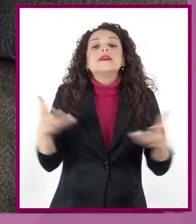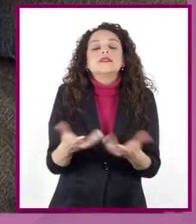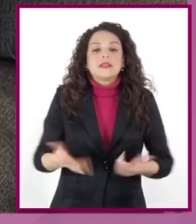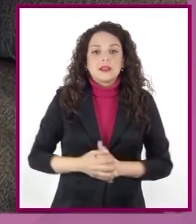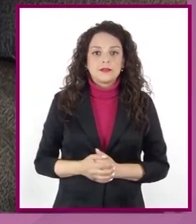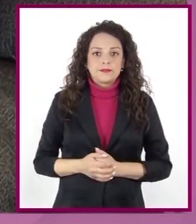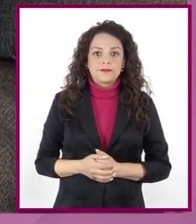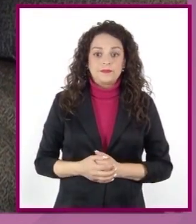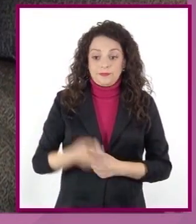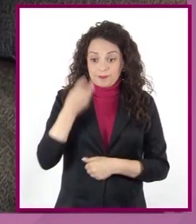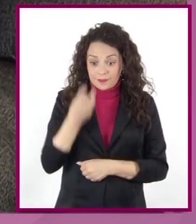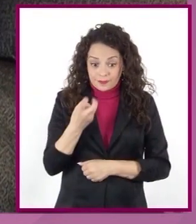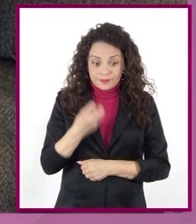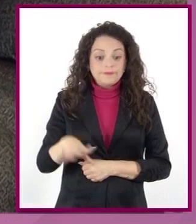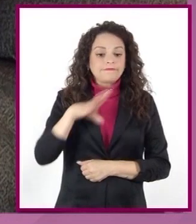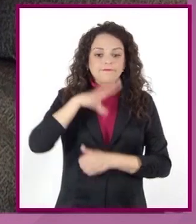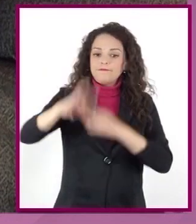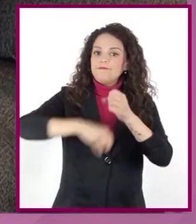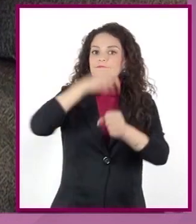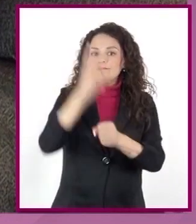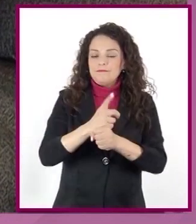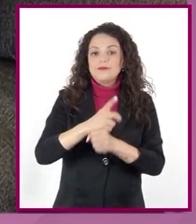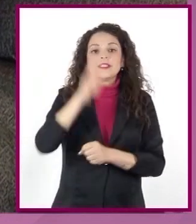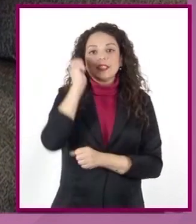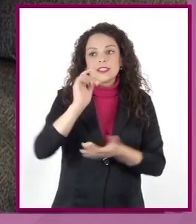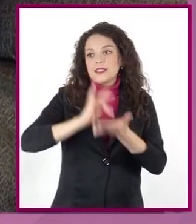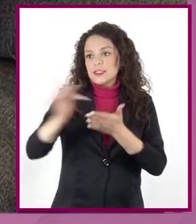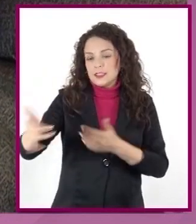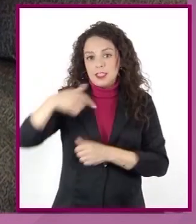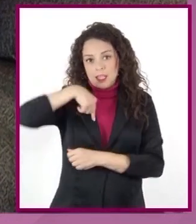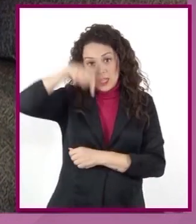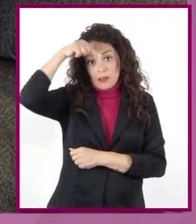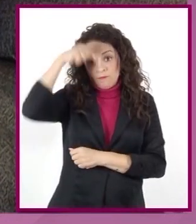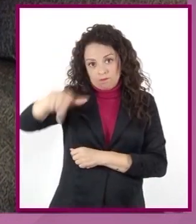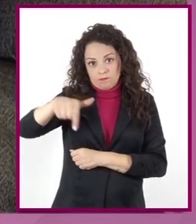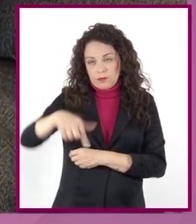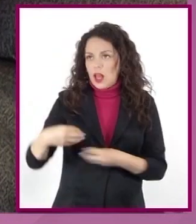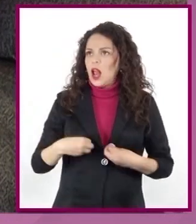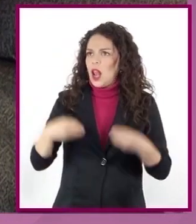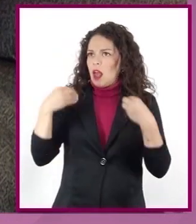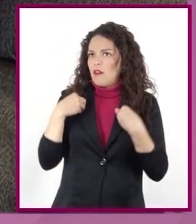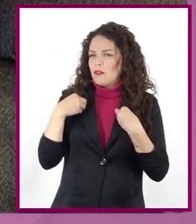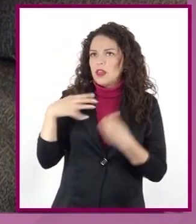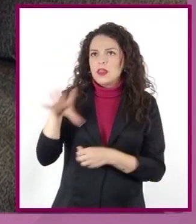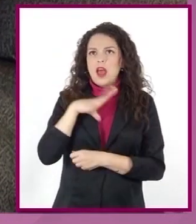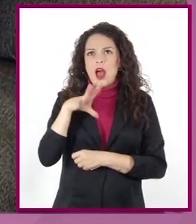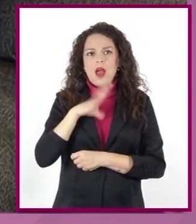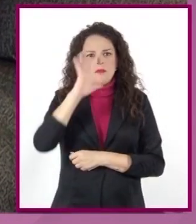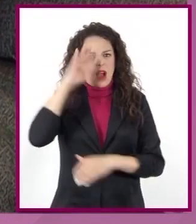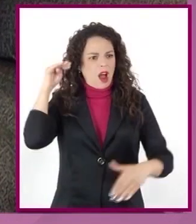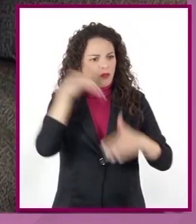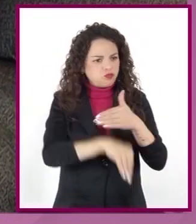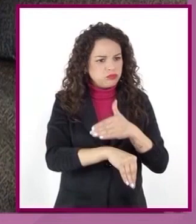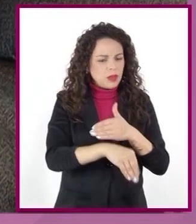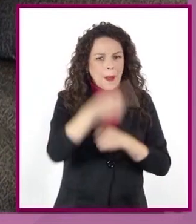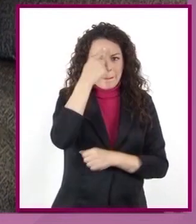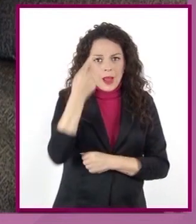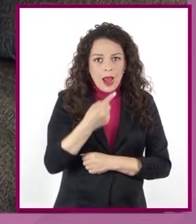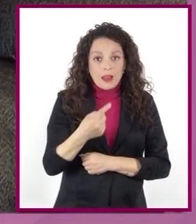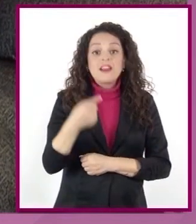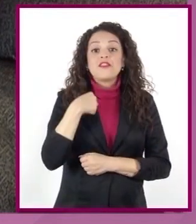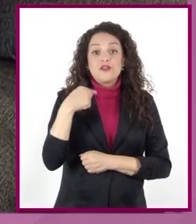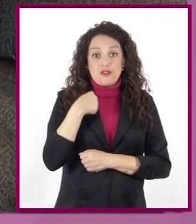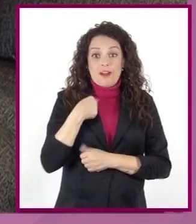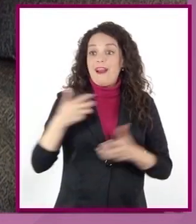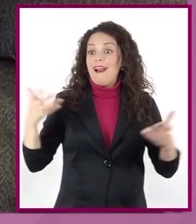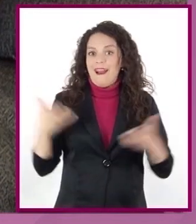Esto me dio oportunidad de descubrir que si la vida te tumba, es con el único propósito de que te vuelvas a levantar y te levantes mejor.